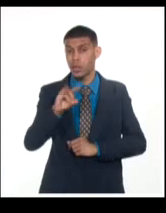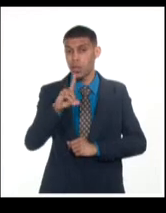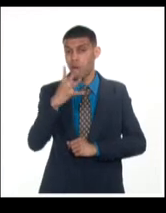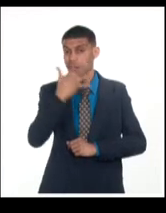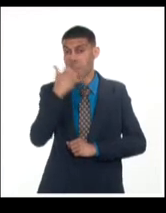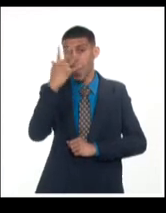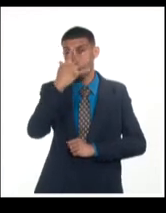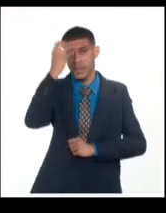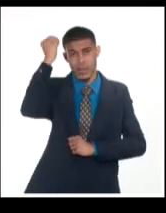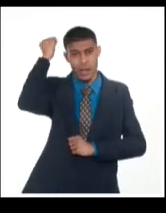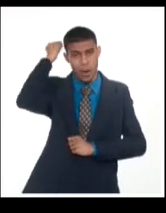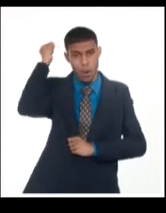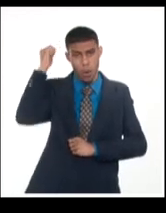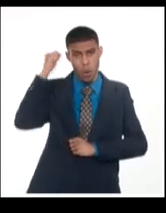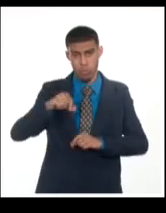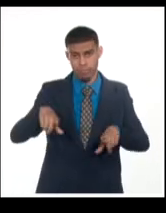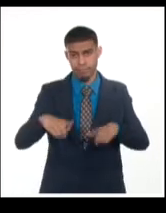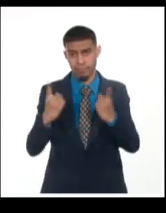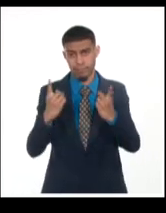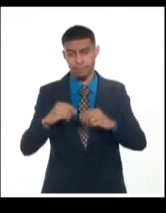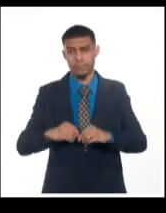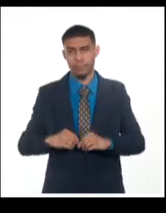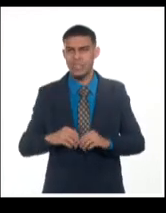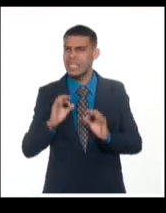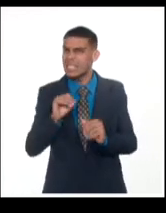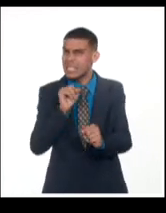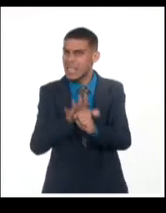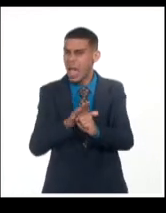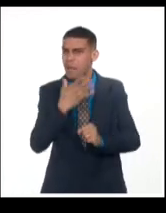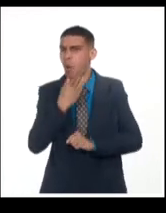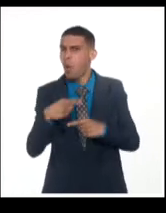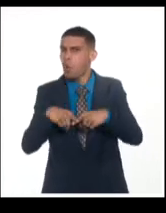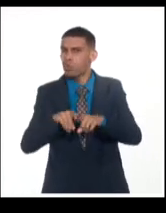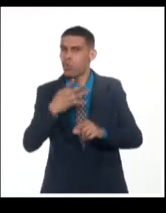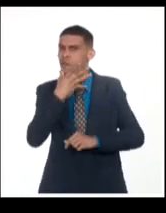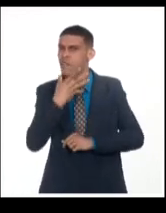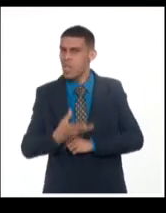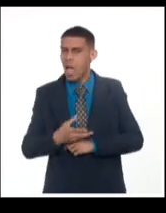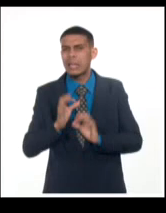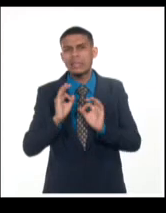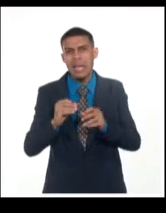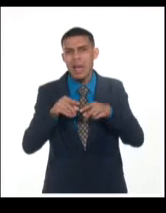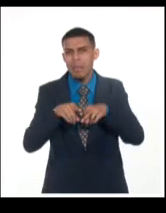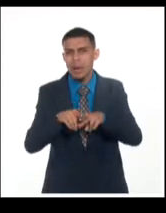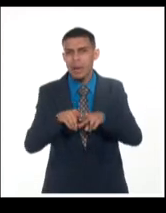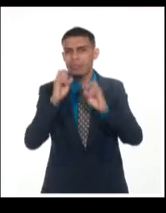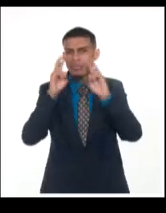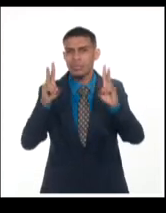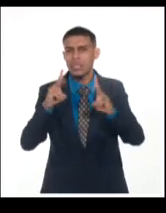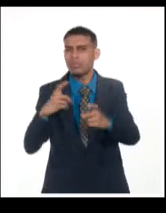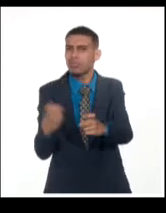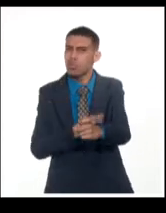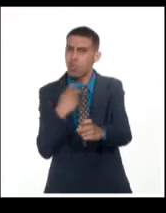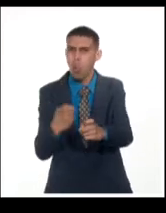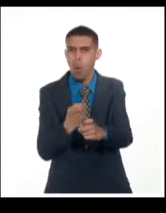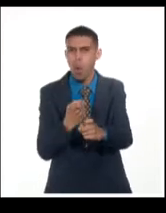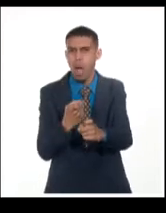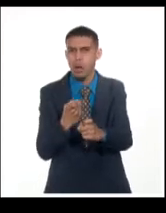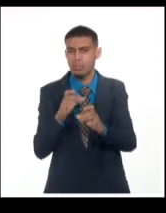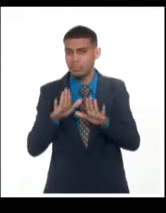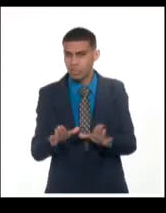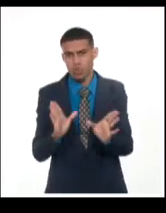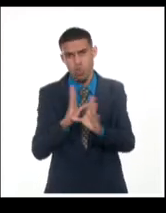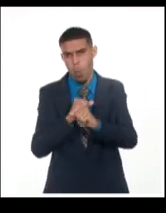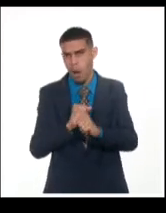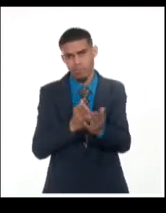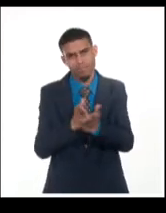de ejército Raúl Castro Ruz. Desde muy jovencito, junto a Fidel, su vida ha estado dedicada a luchar sin descanso por la patria.